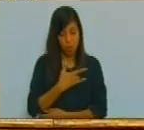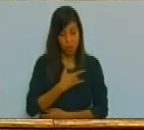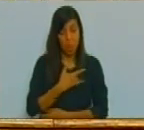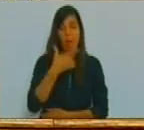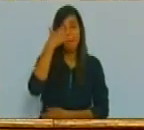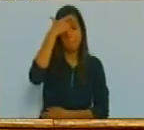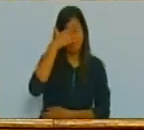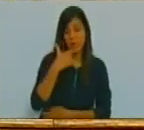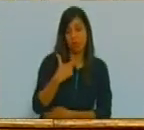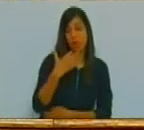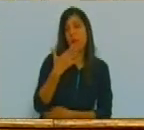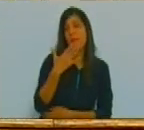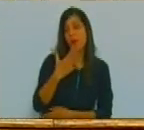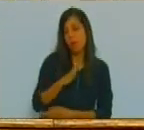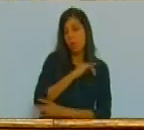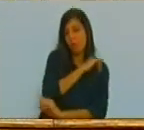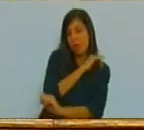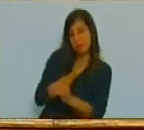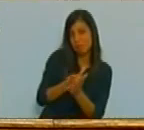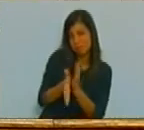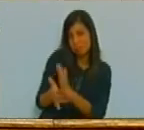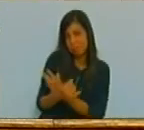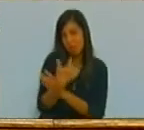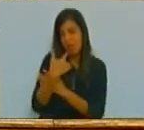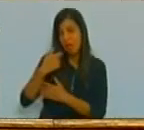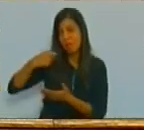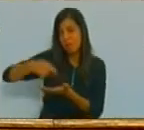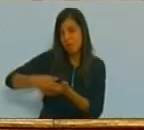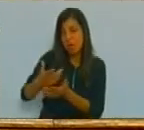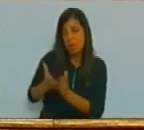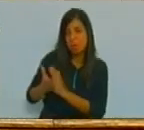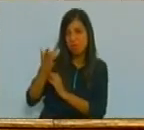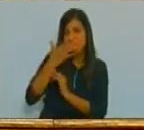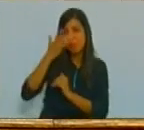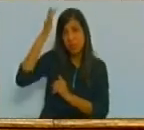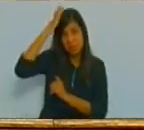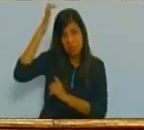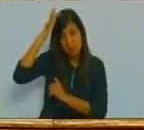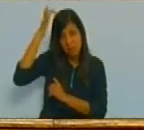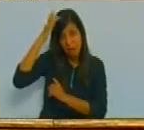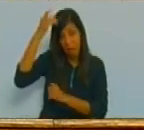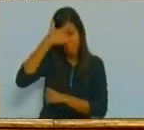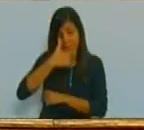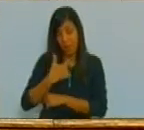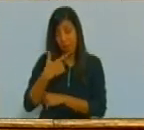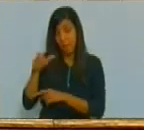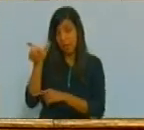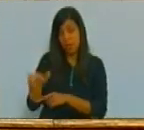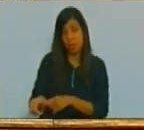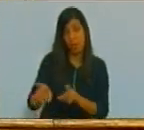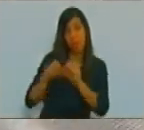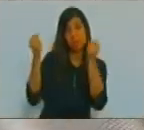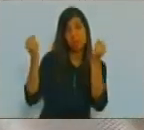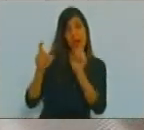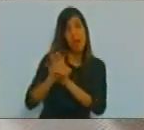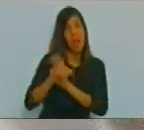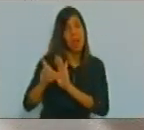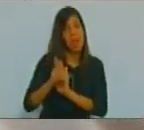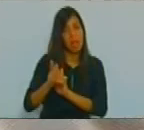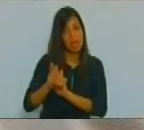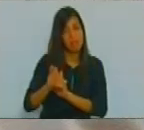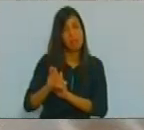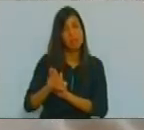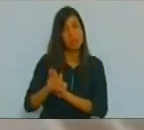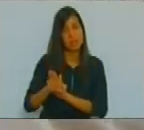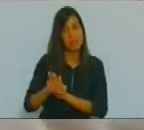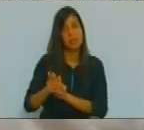desviada de un funcionario policial que violente los derechos humanos de un funcionario de una persona y estoy hablando entonces